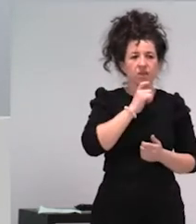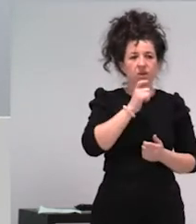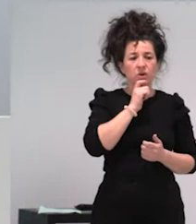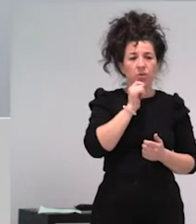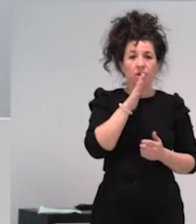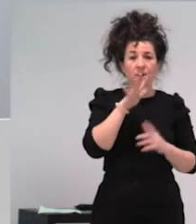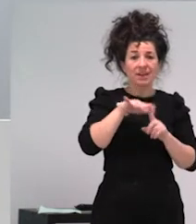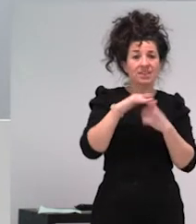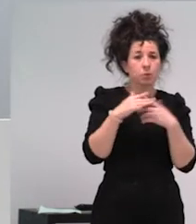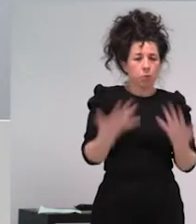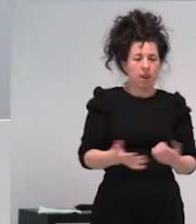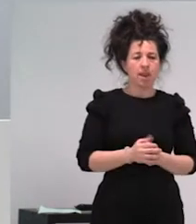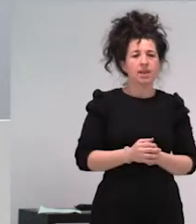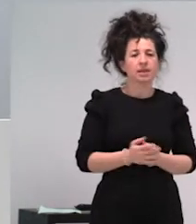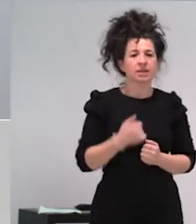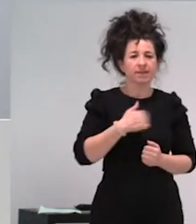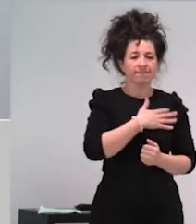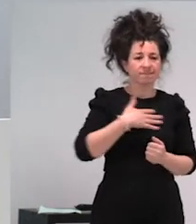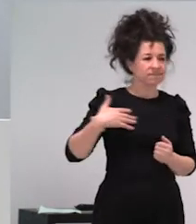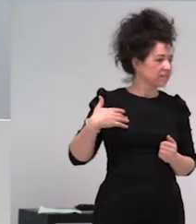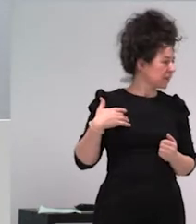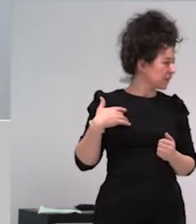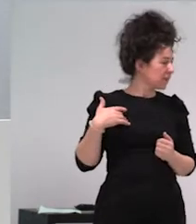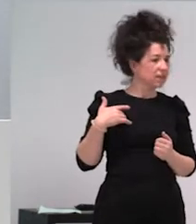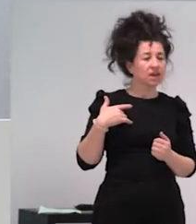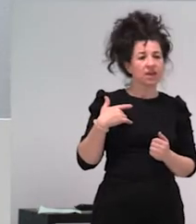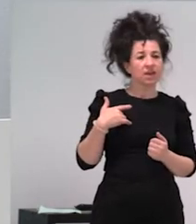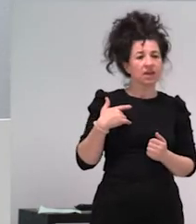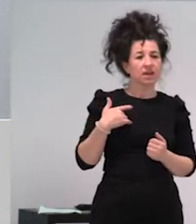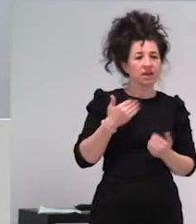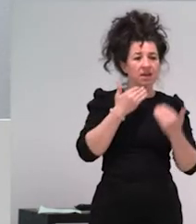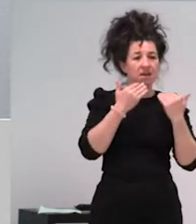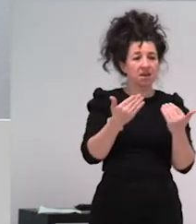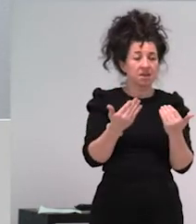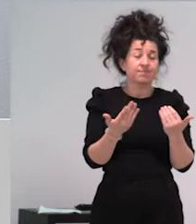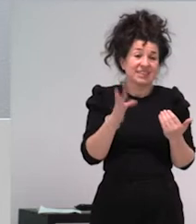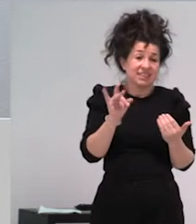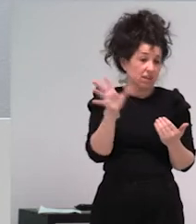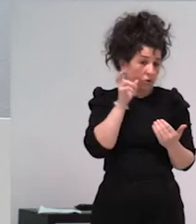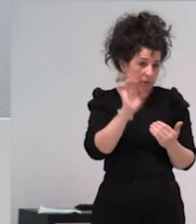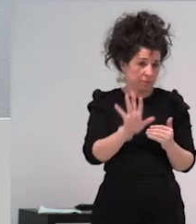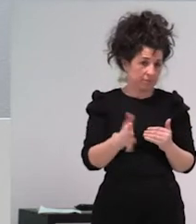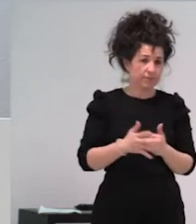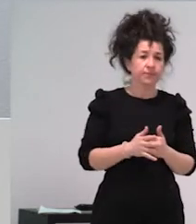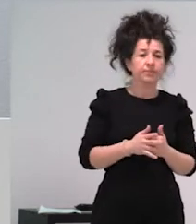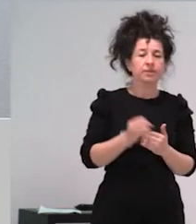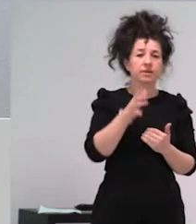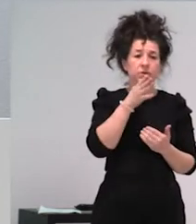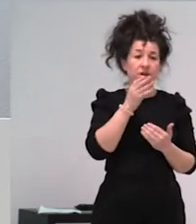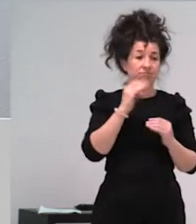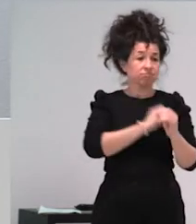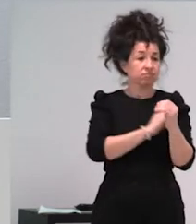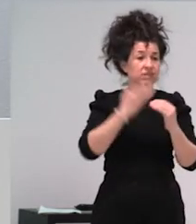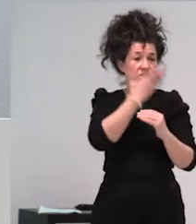encontramos ahora. Y eso, que quería dar las gracias a la Escuela para la Igualdad y el Empoderamiento Feminista por haberme invitado